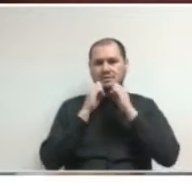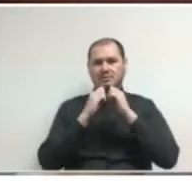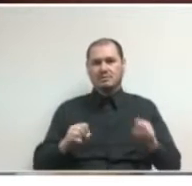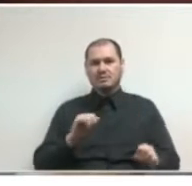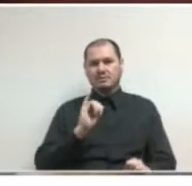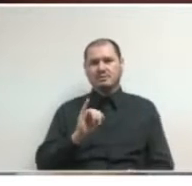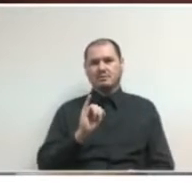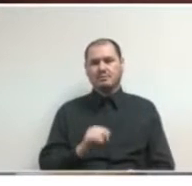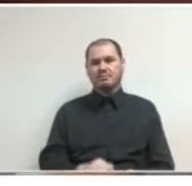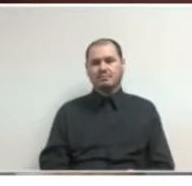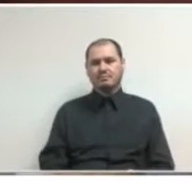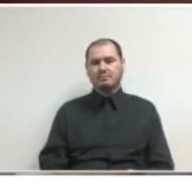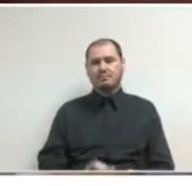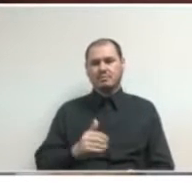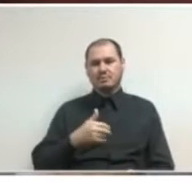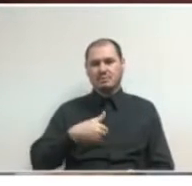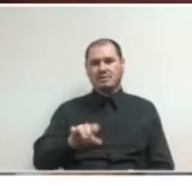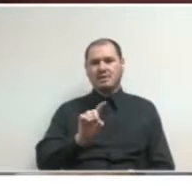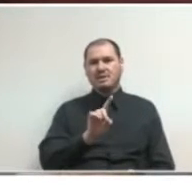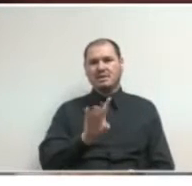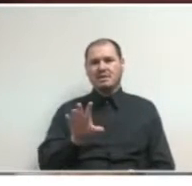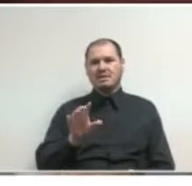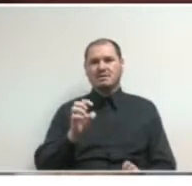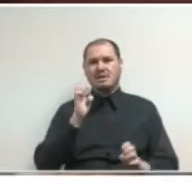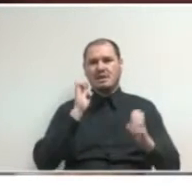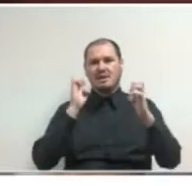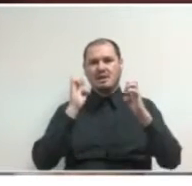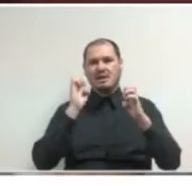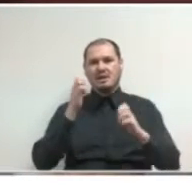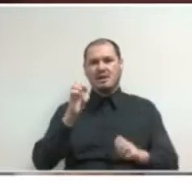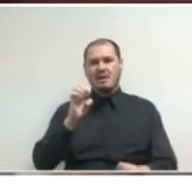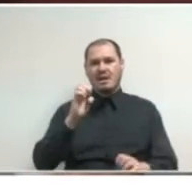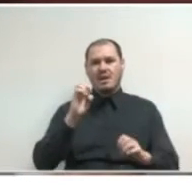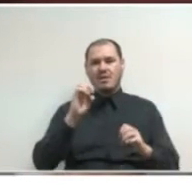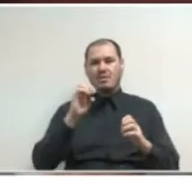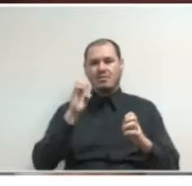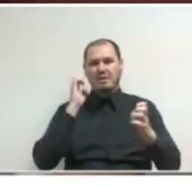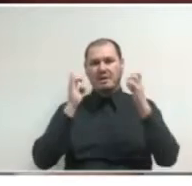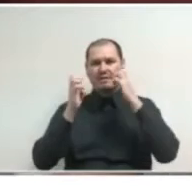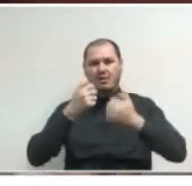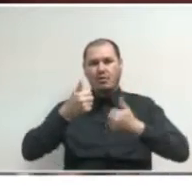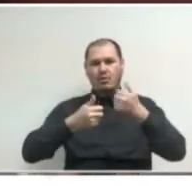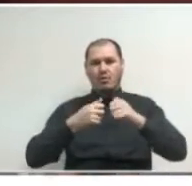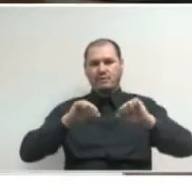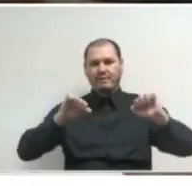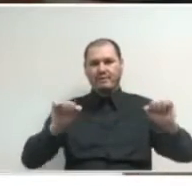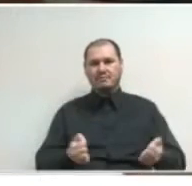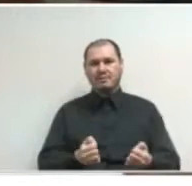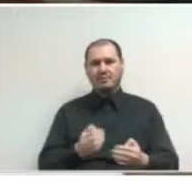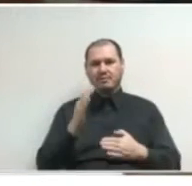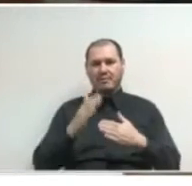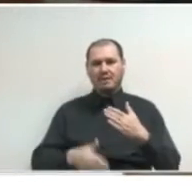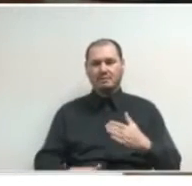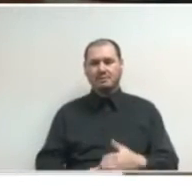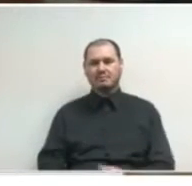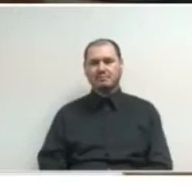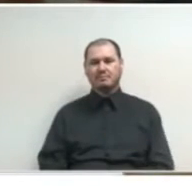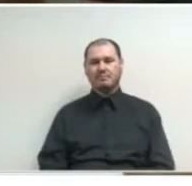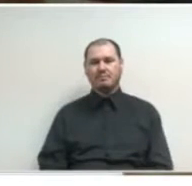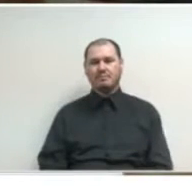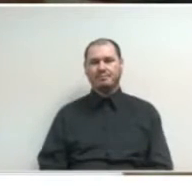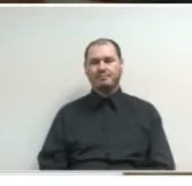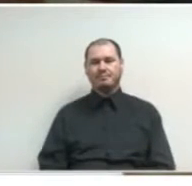Está ahí por ahí, para el presidente Yamangueta, esperamos a 15 de enero, oñemos a esta AMP inscripción, oye, ya por a